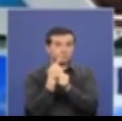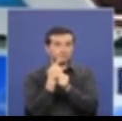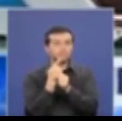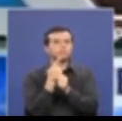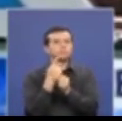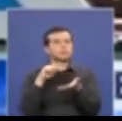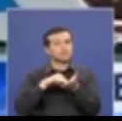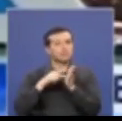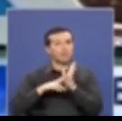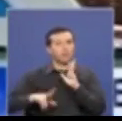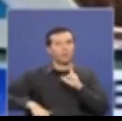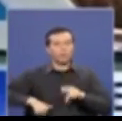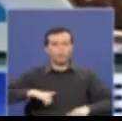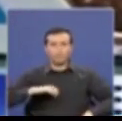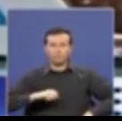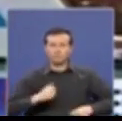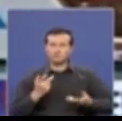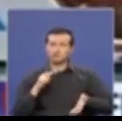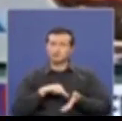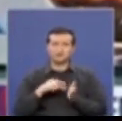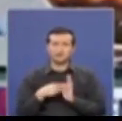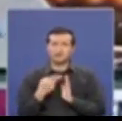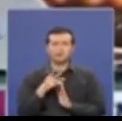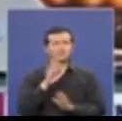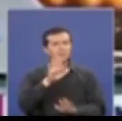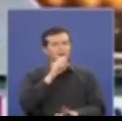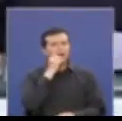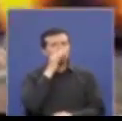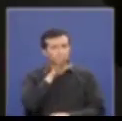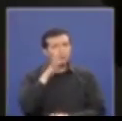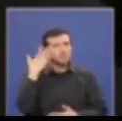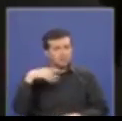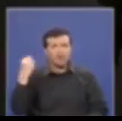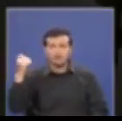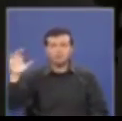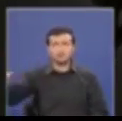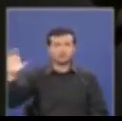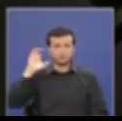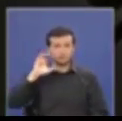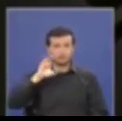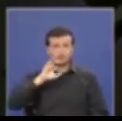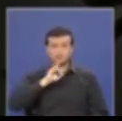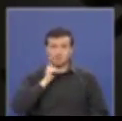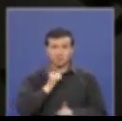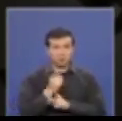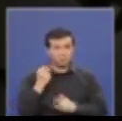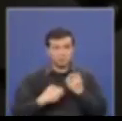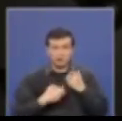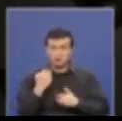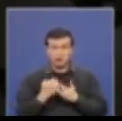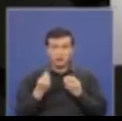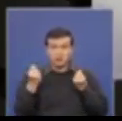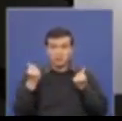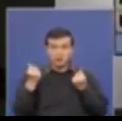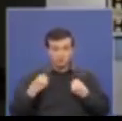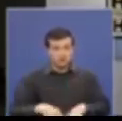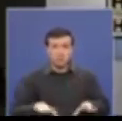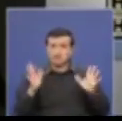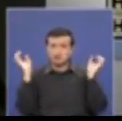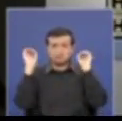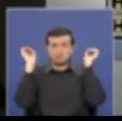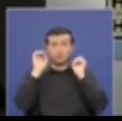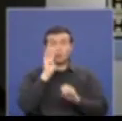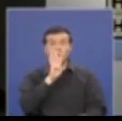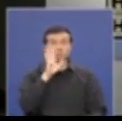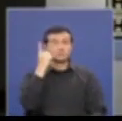una estafa. El dinero se recuperó, señor Espinosa. La verdad es que no hubo perjuicio para el Estado. De los